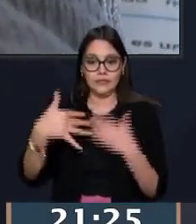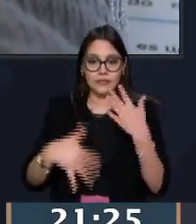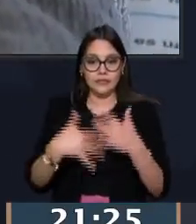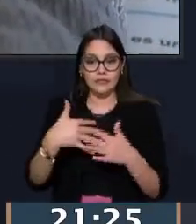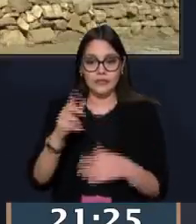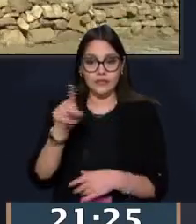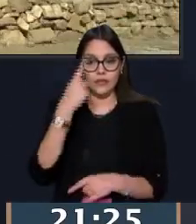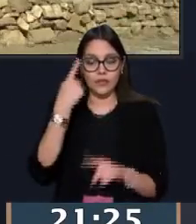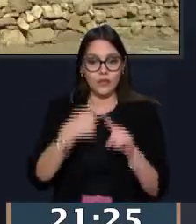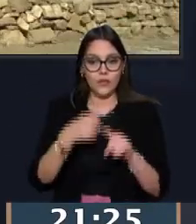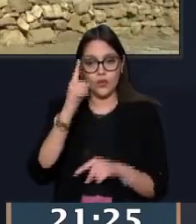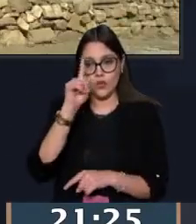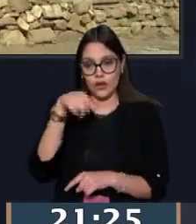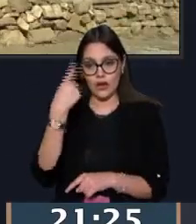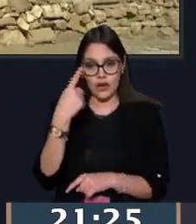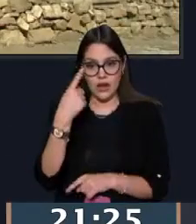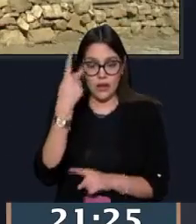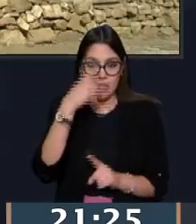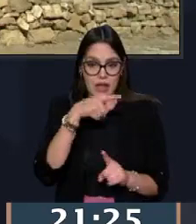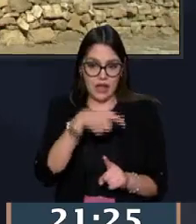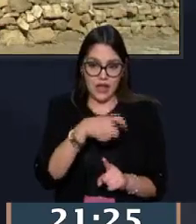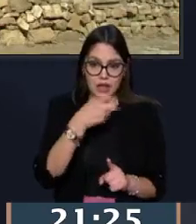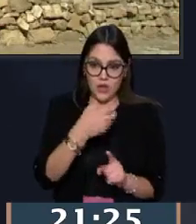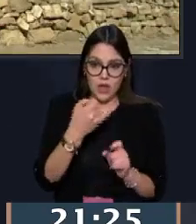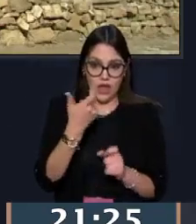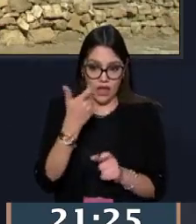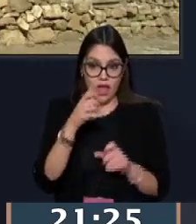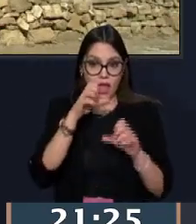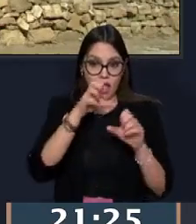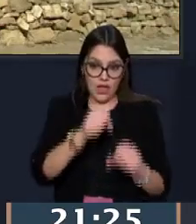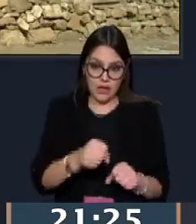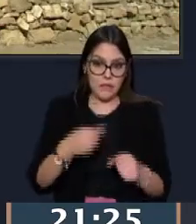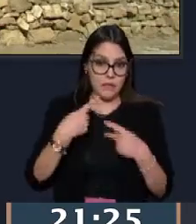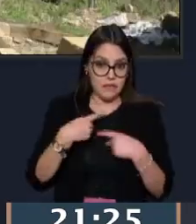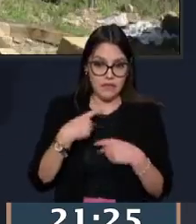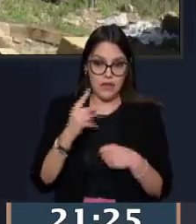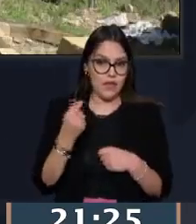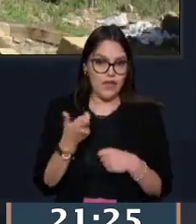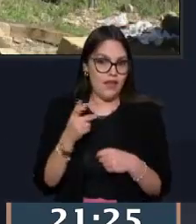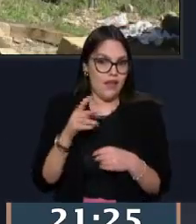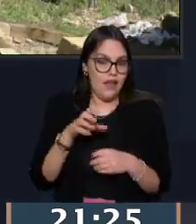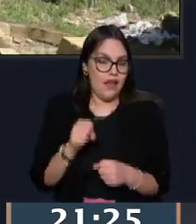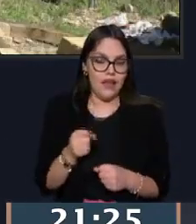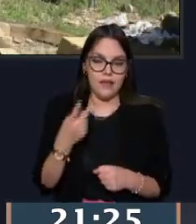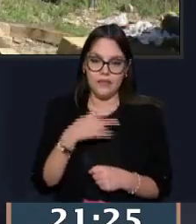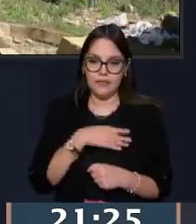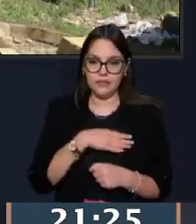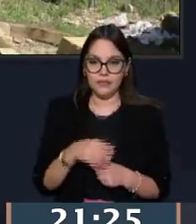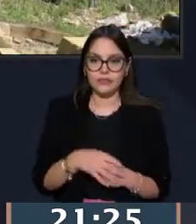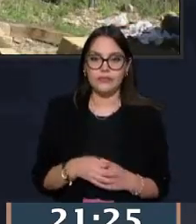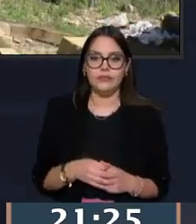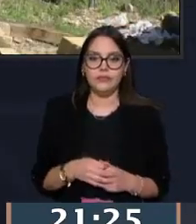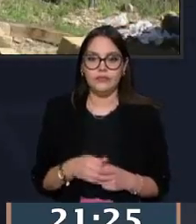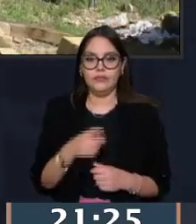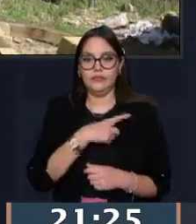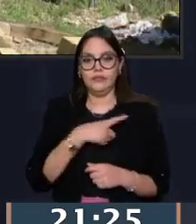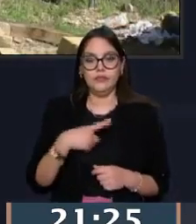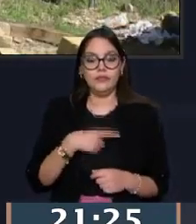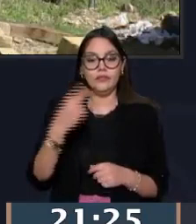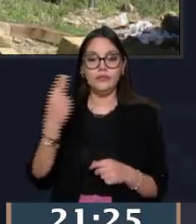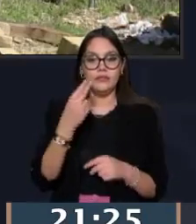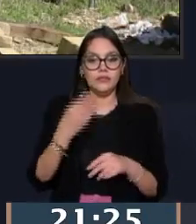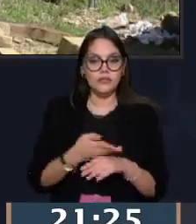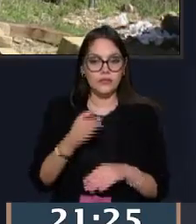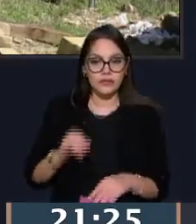hora, ¿no? Pero que eso incluso no les alcanza para vivir a la gente, ¿eh? Entonces, bueno, es otra discusión. Pero lo que me parece interesante es